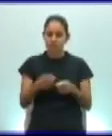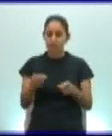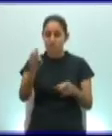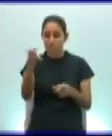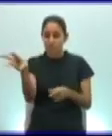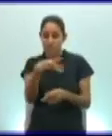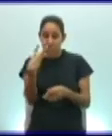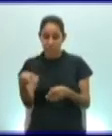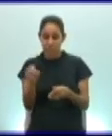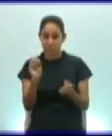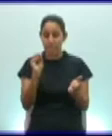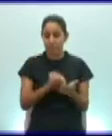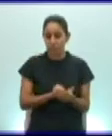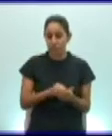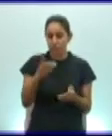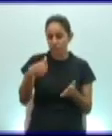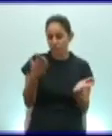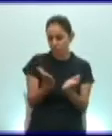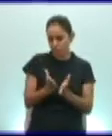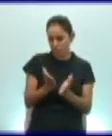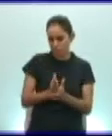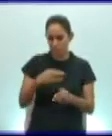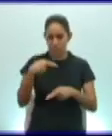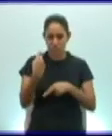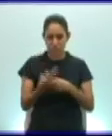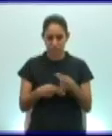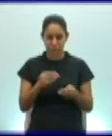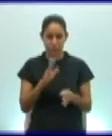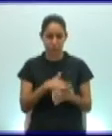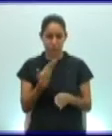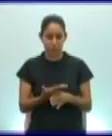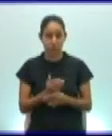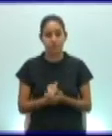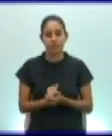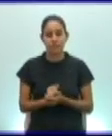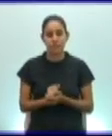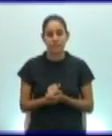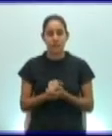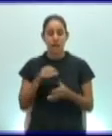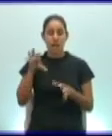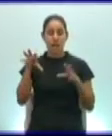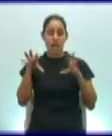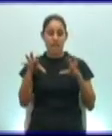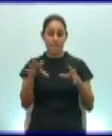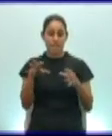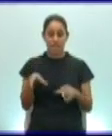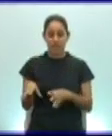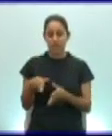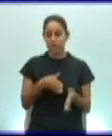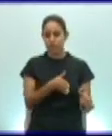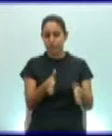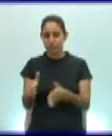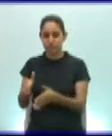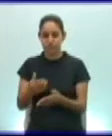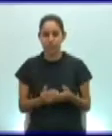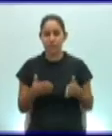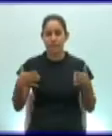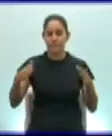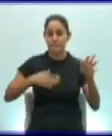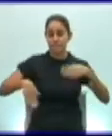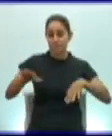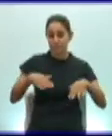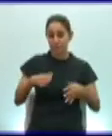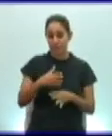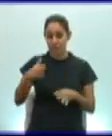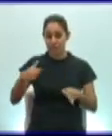posibilite el trabajo que ustedes puedan realizar. Viene entonces la invasión por Playa Larga y todo lo que va a ocurrir allí en Playa Larga y Playa